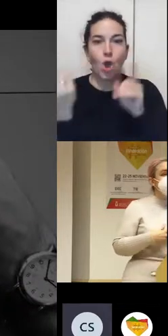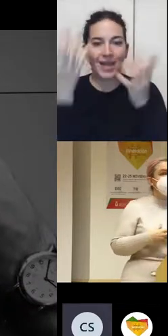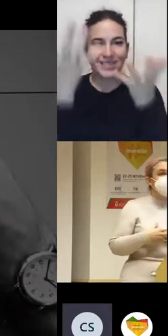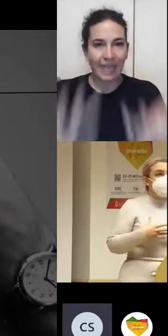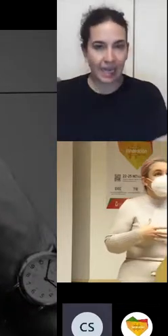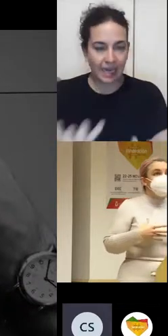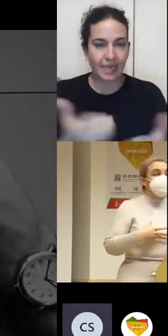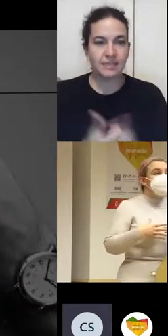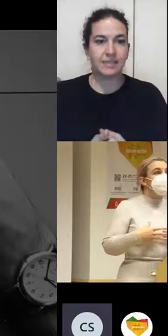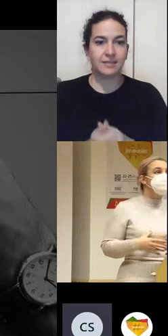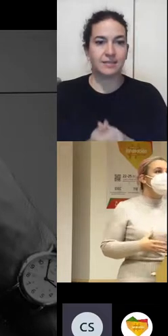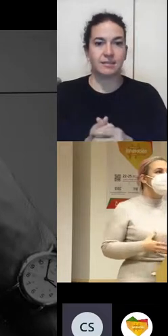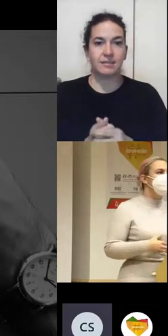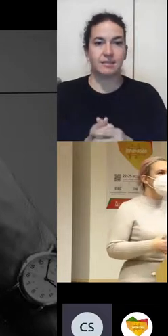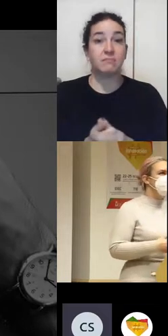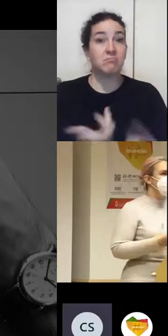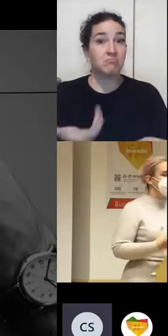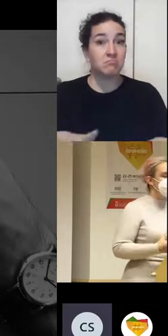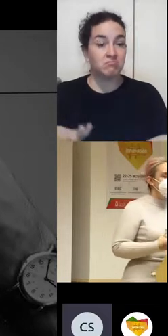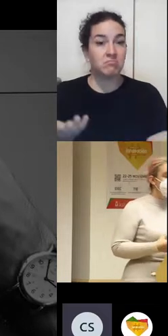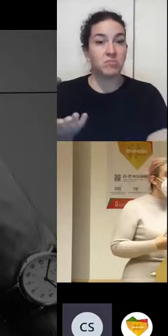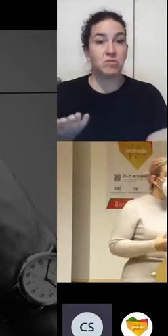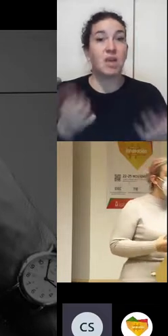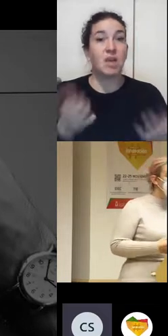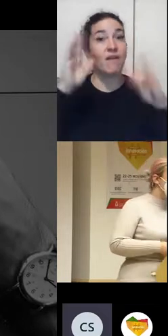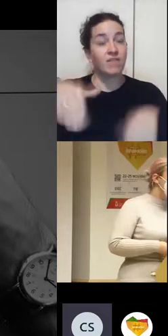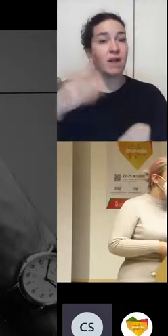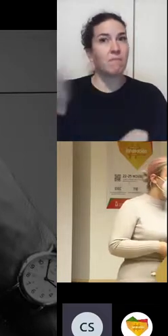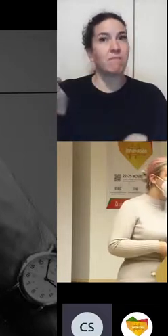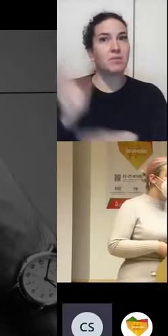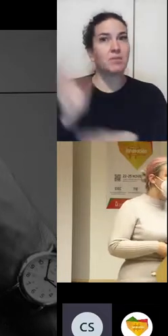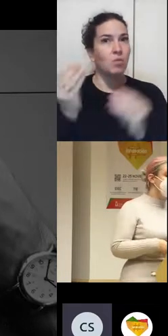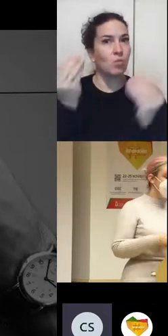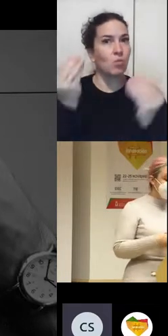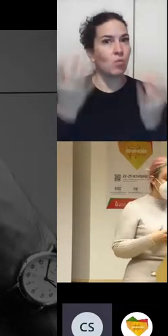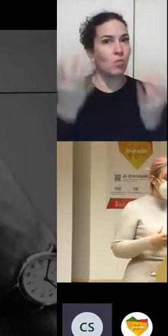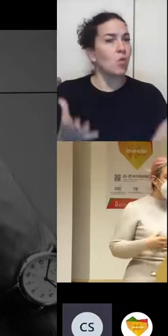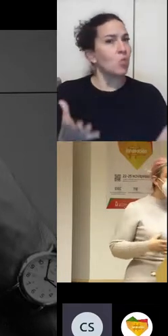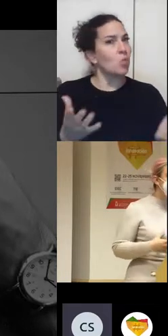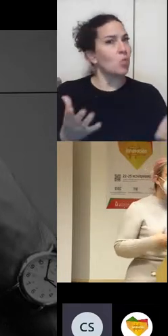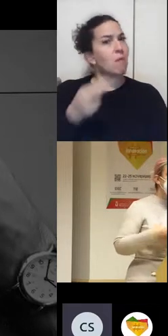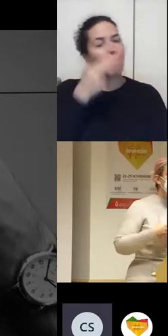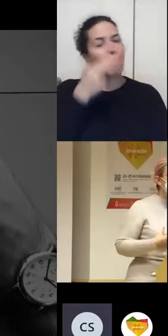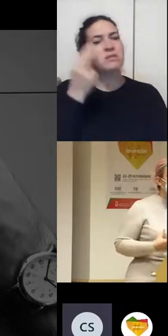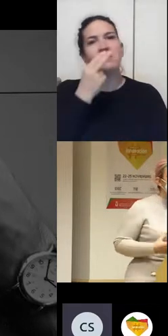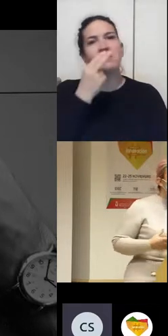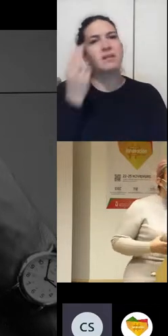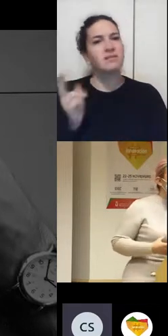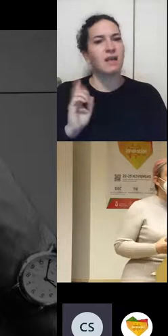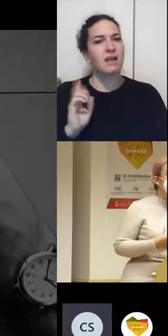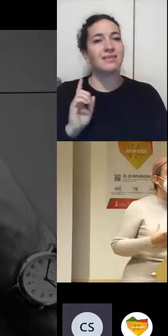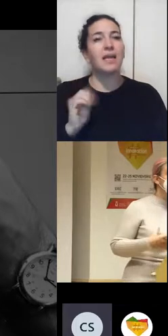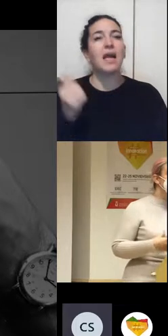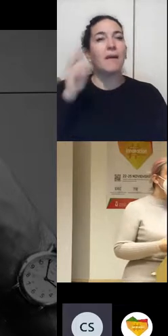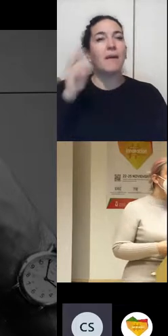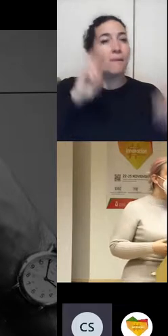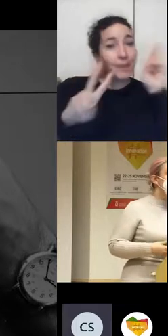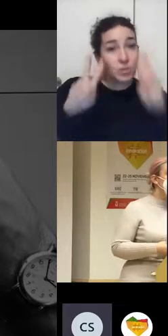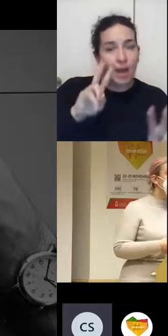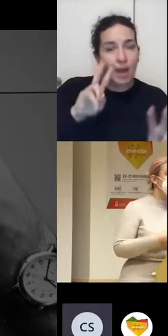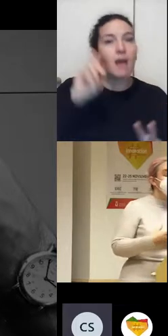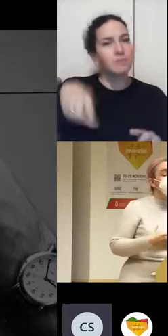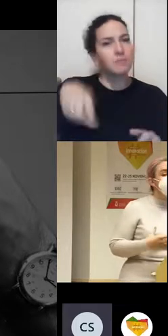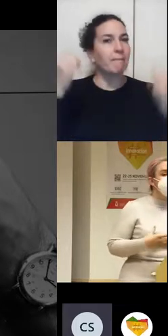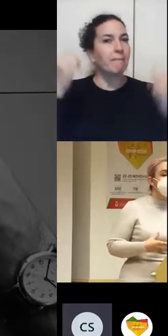que las respuestas y las presentaciones fueron bastante interesantes a nivel visual y a nivel